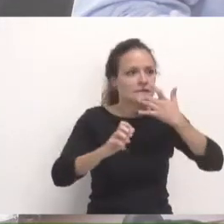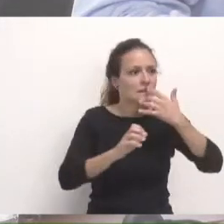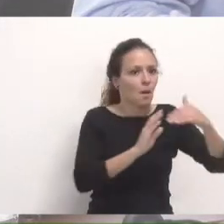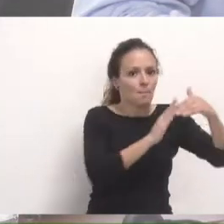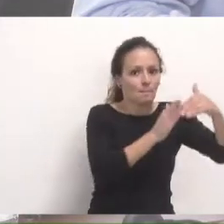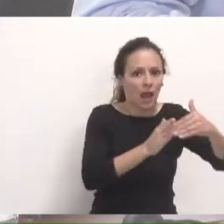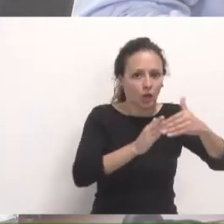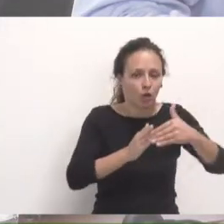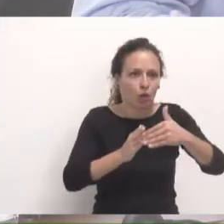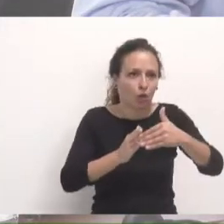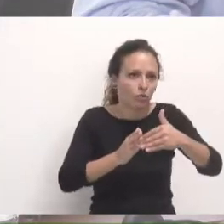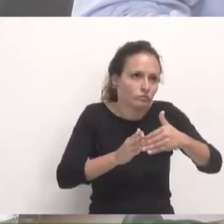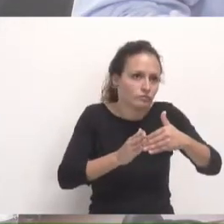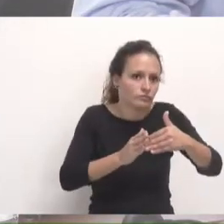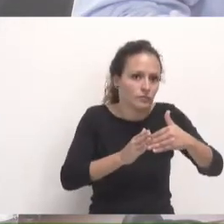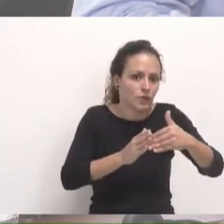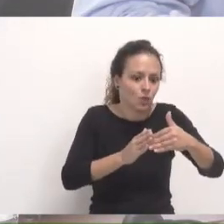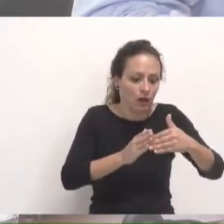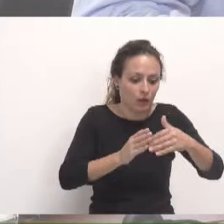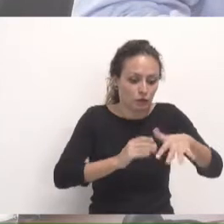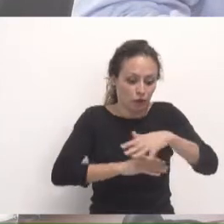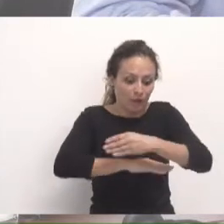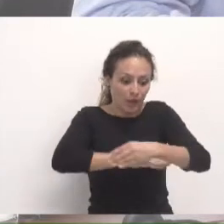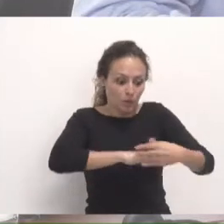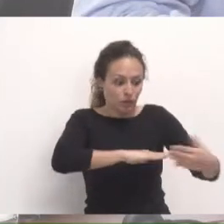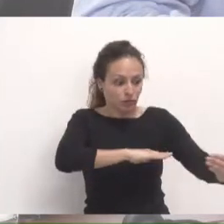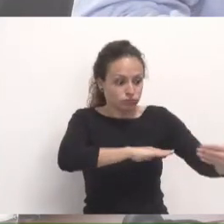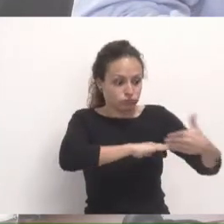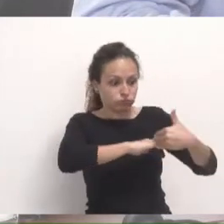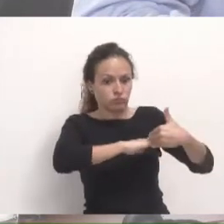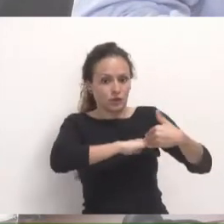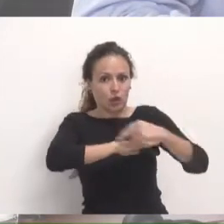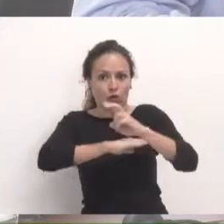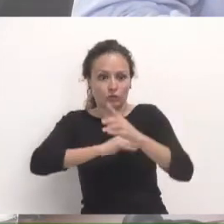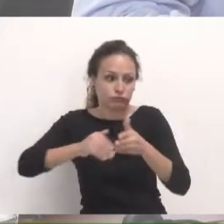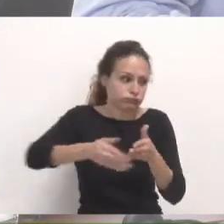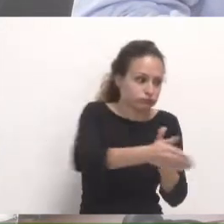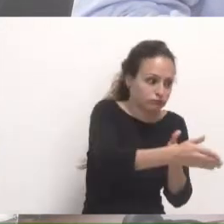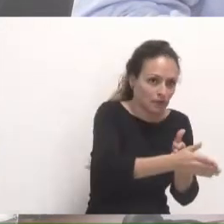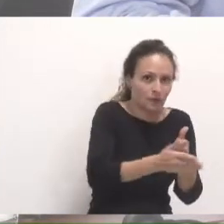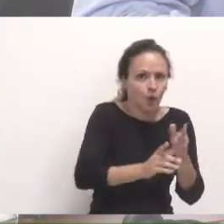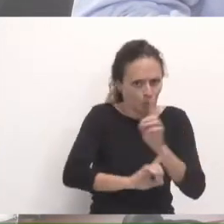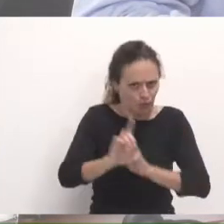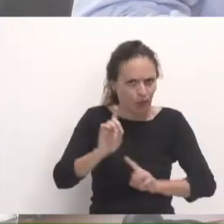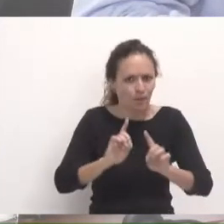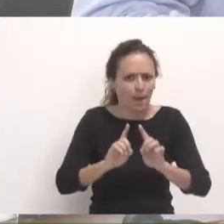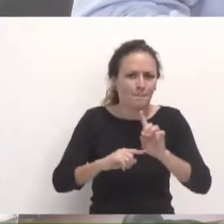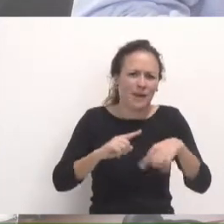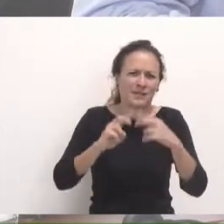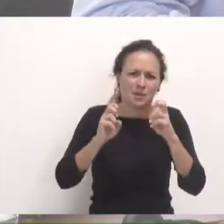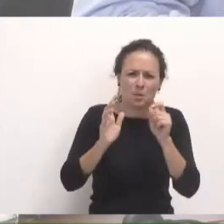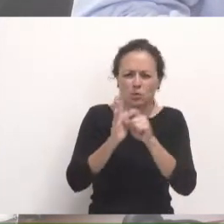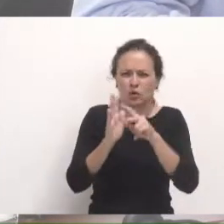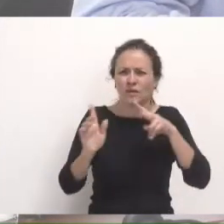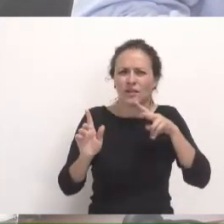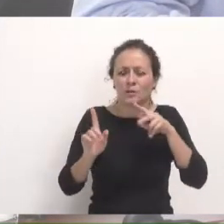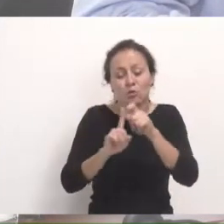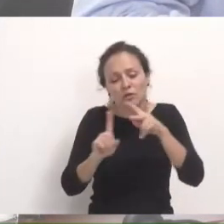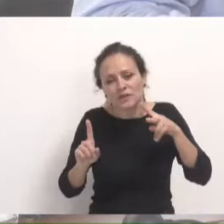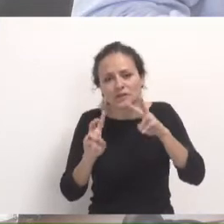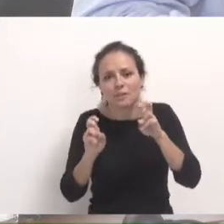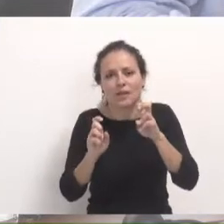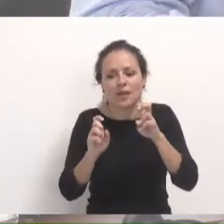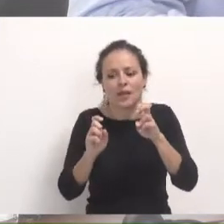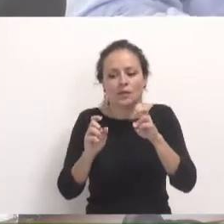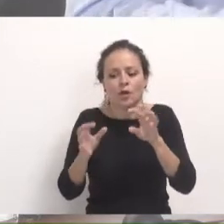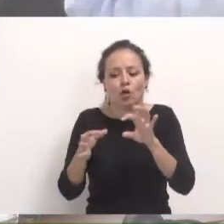viene a que llega a puerto, ¿no? Por otro lado, desde el punto de vista de las conexiones con comerciales con otras islas, también es la